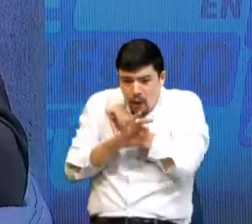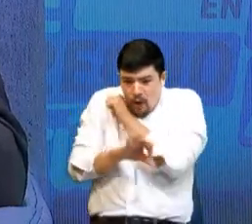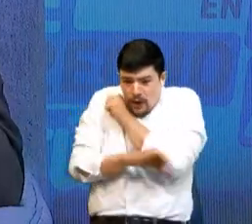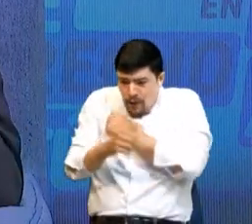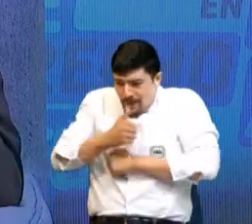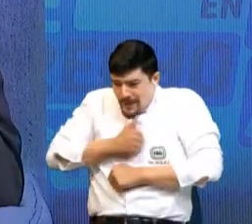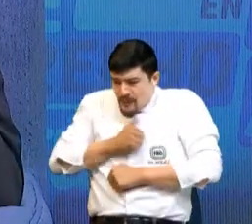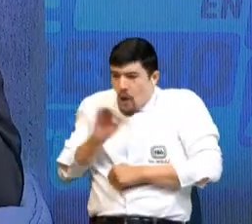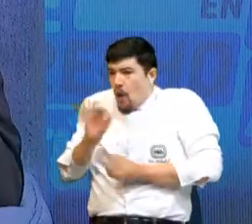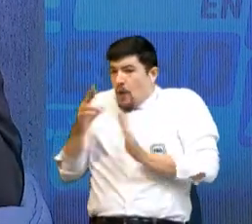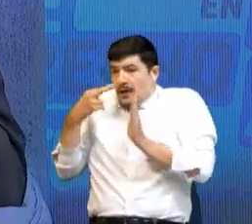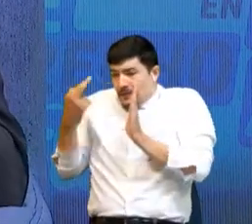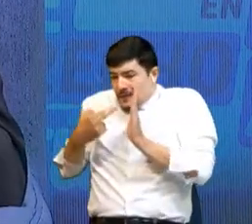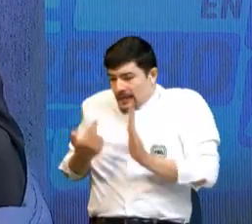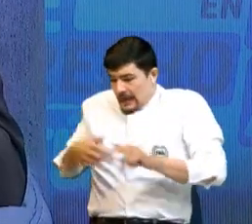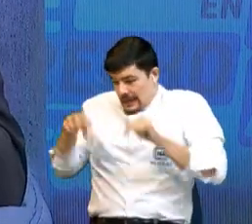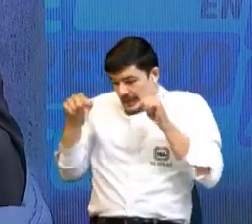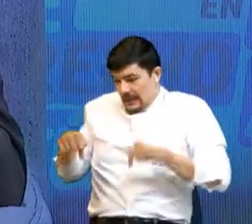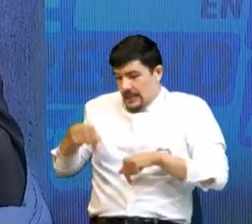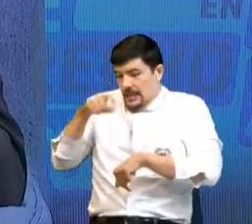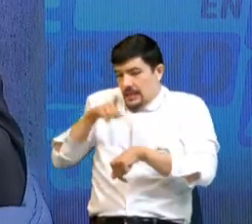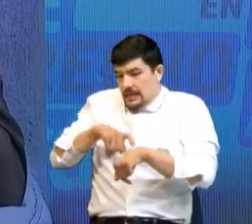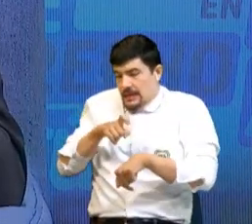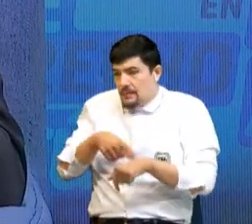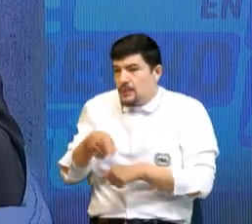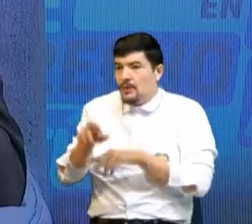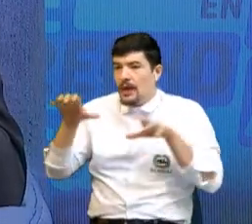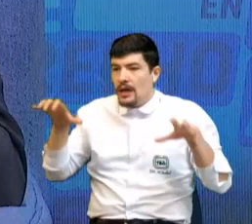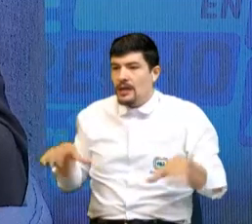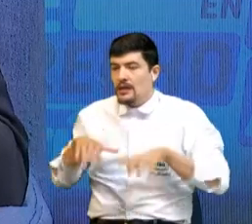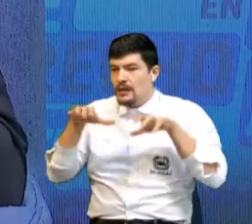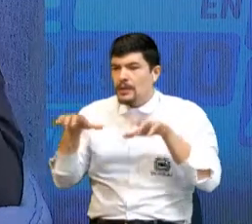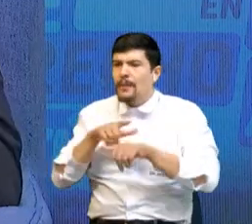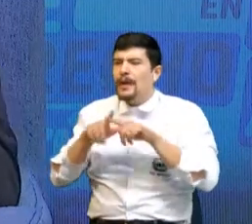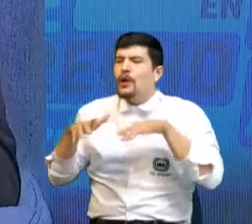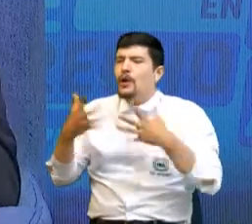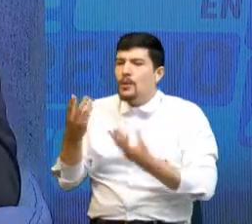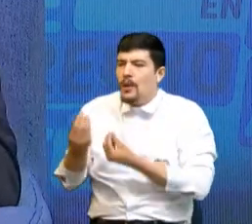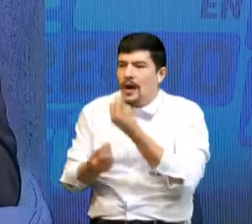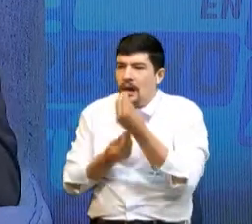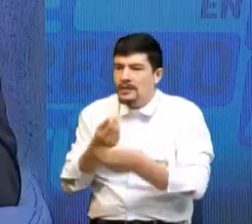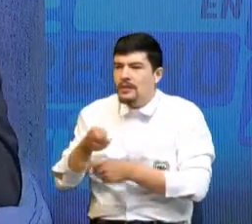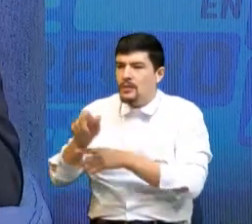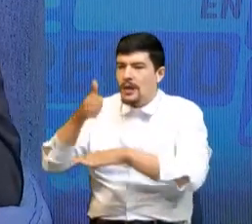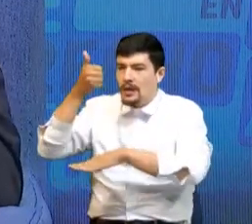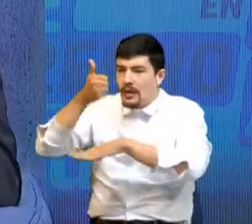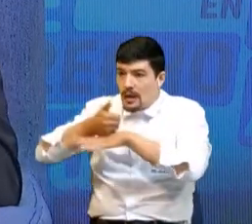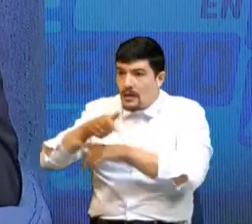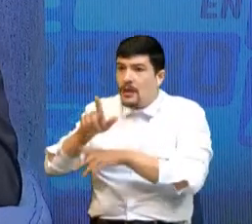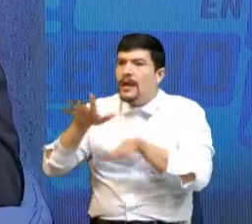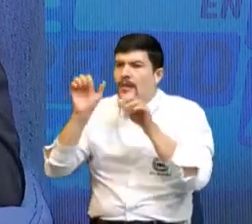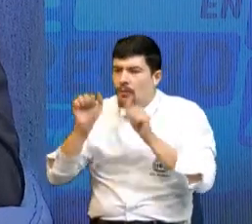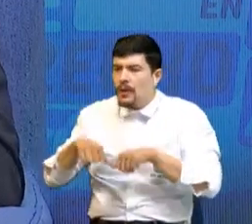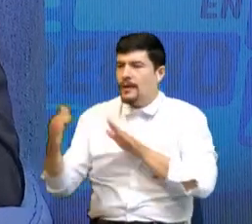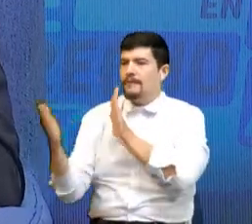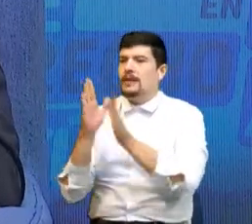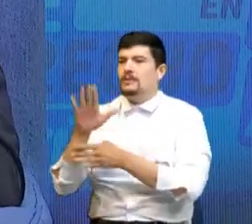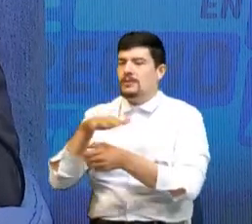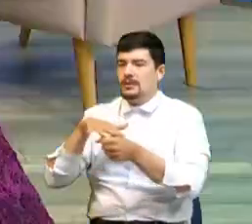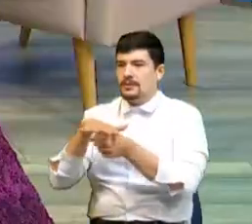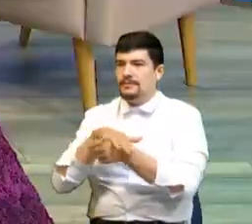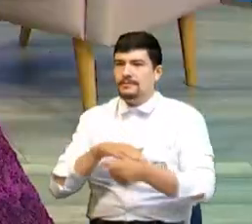de revisar, bueno, acá esto es tiempo de tomar acción? ¿Cómo nos irá a recibir la autoridad y a qué se pueden enfrentar?